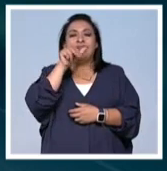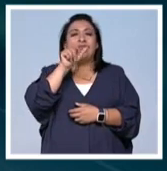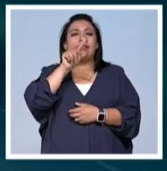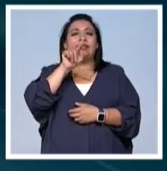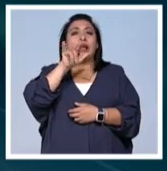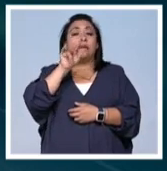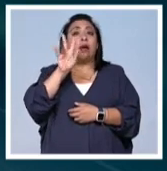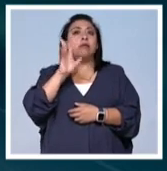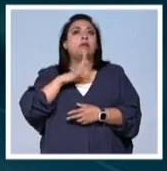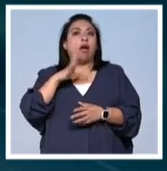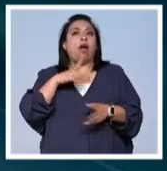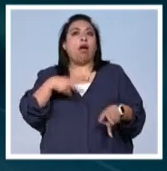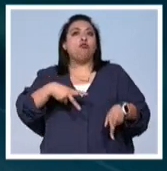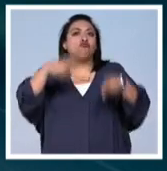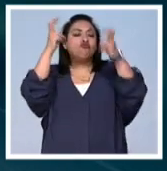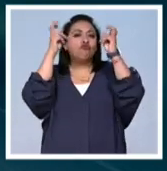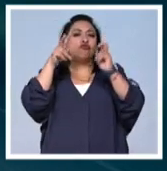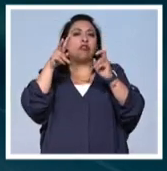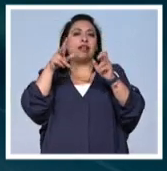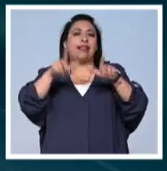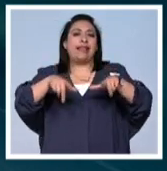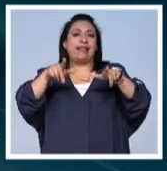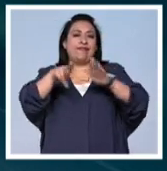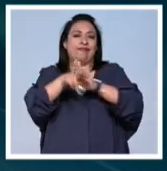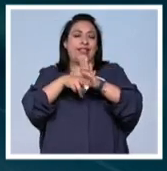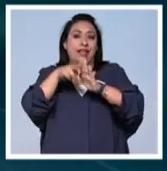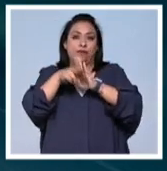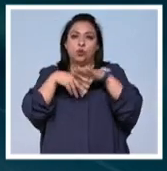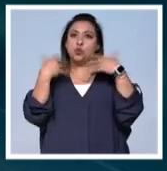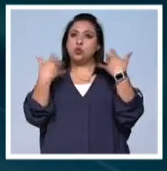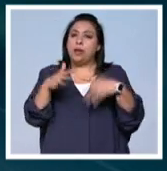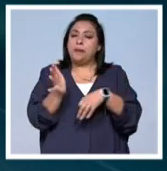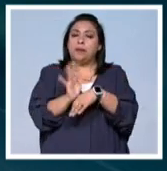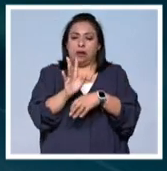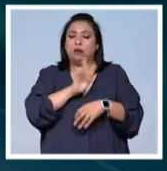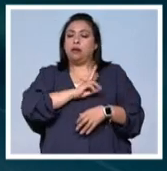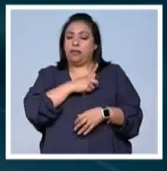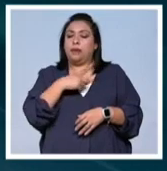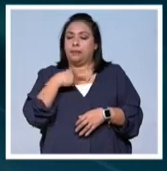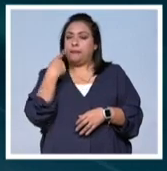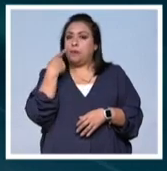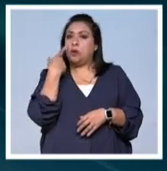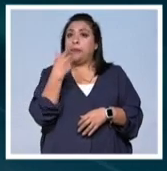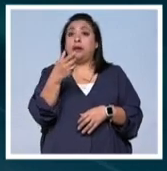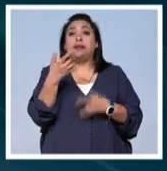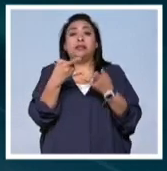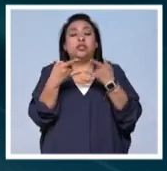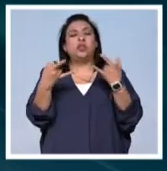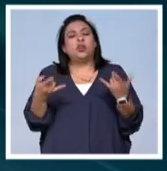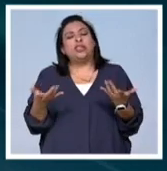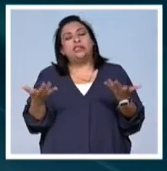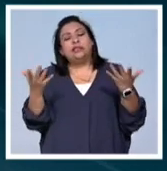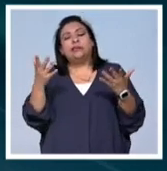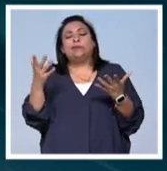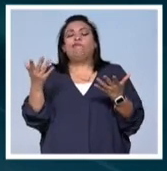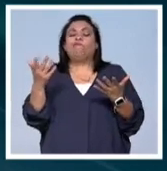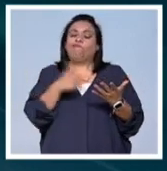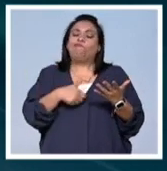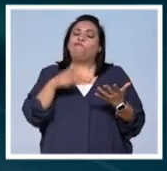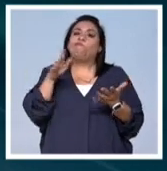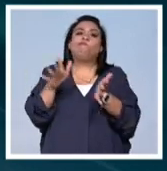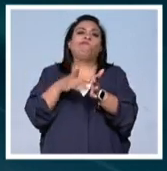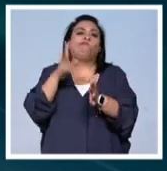está disponible en la plataforma Netflix gran película No hay que perderse la una historia desafortunadamente inspirada